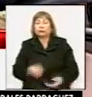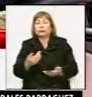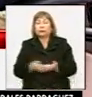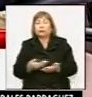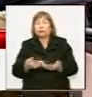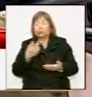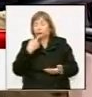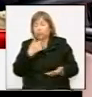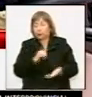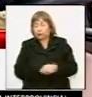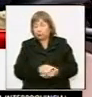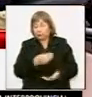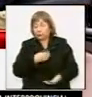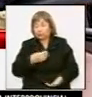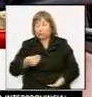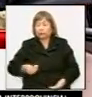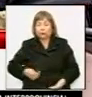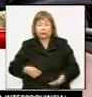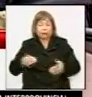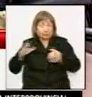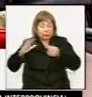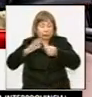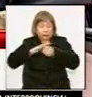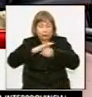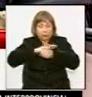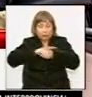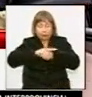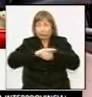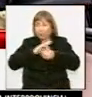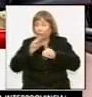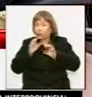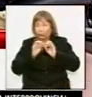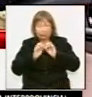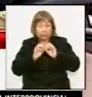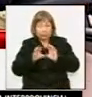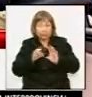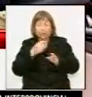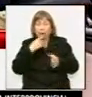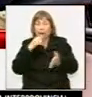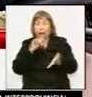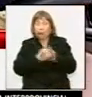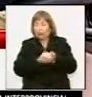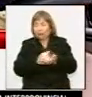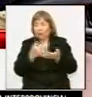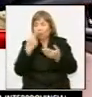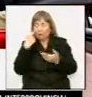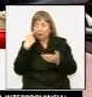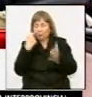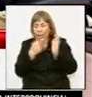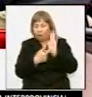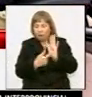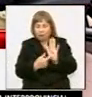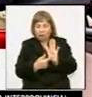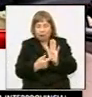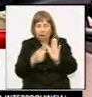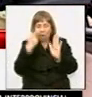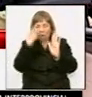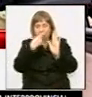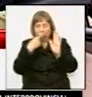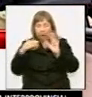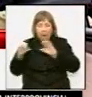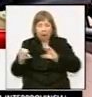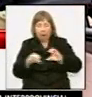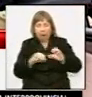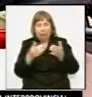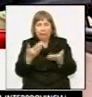la ministra en este momento esté tapando esto. No, muy por el contrario, está viniendo a la cara, está viniendo a decir: señor, hemos tomado estas